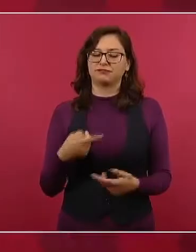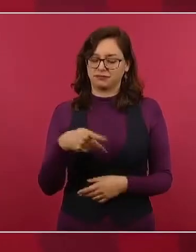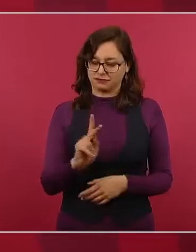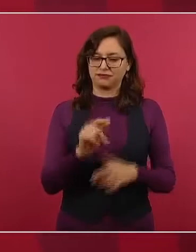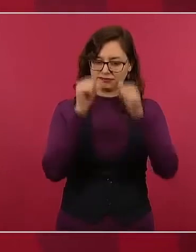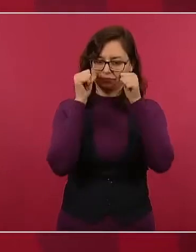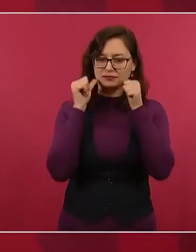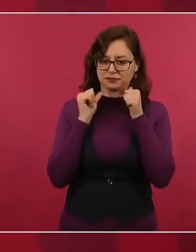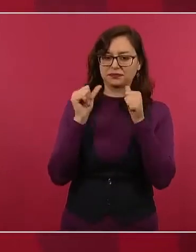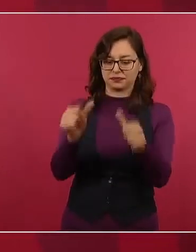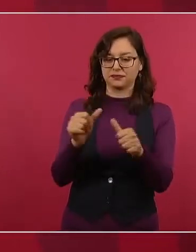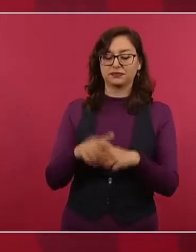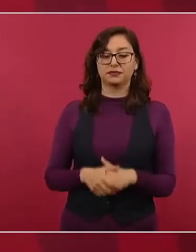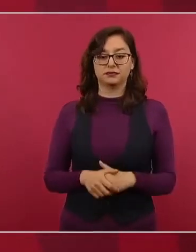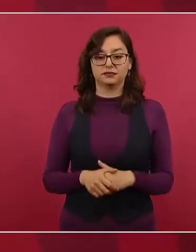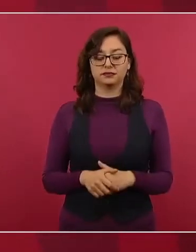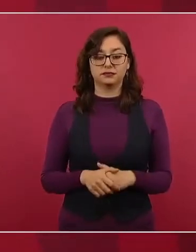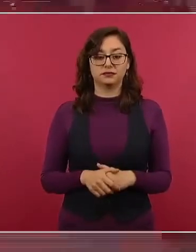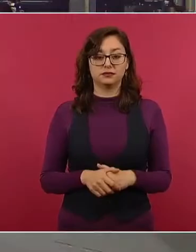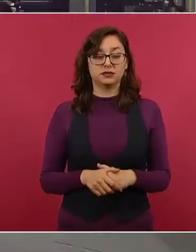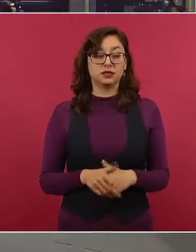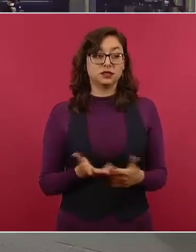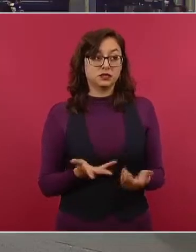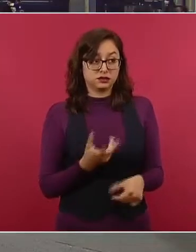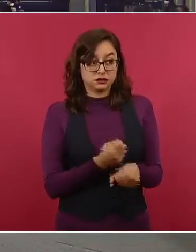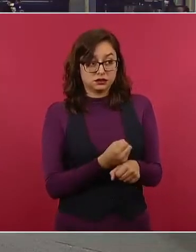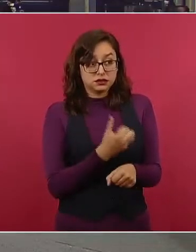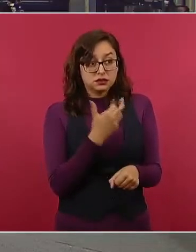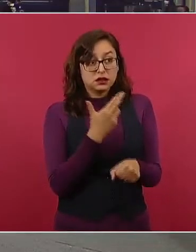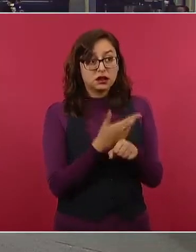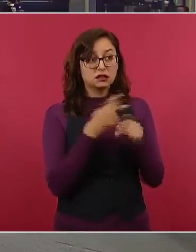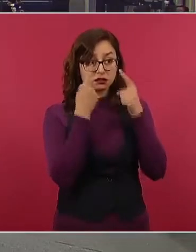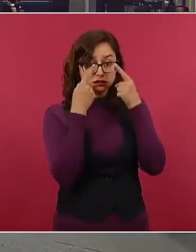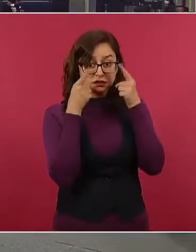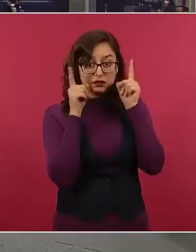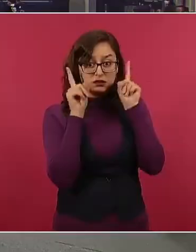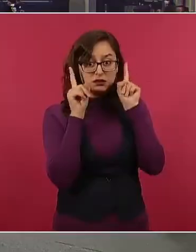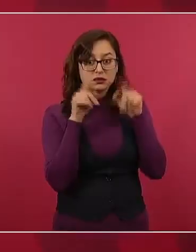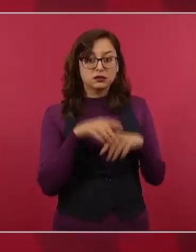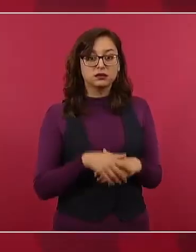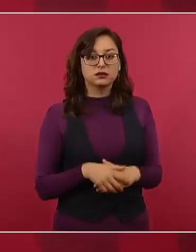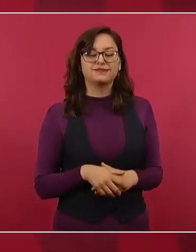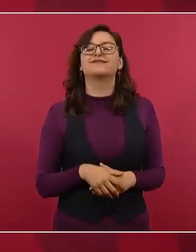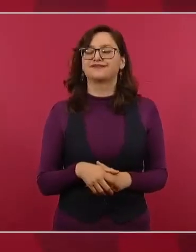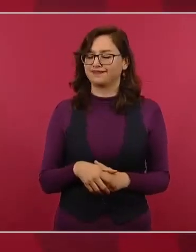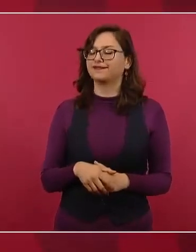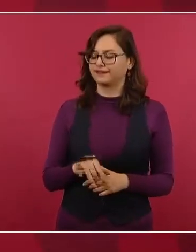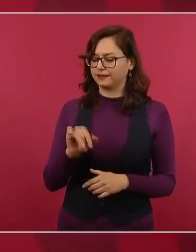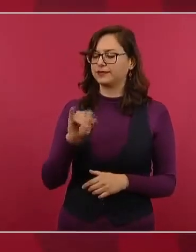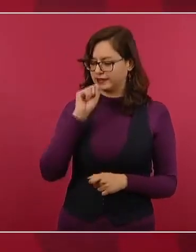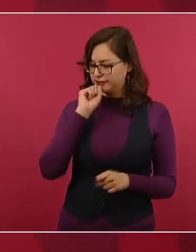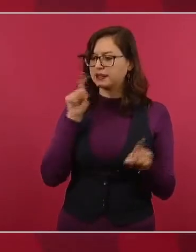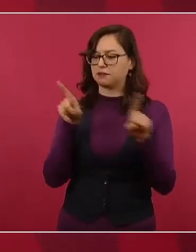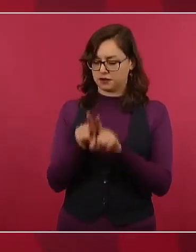lo vean. y lo, El de balasto. Marina, y lo del secretario de Marina, señor presidente. Y también, que el secretario Ojeda